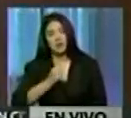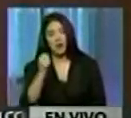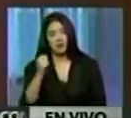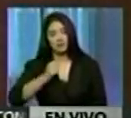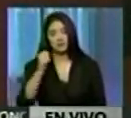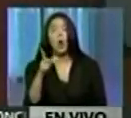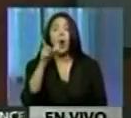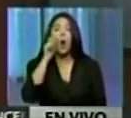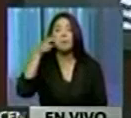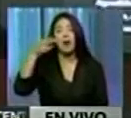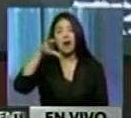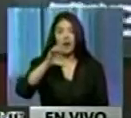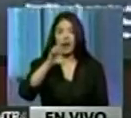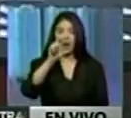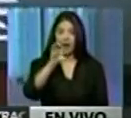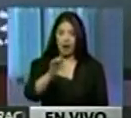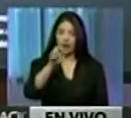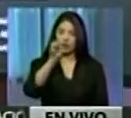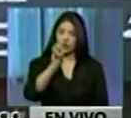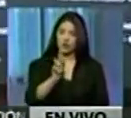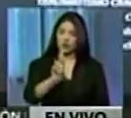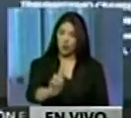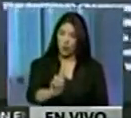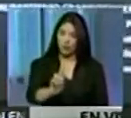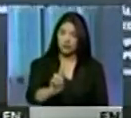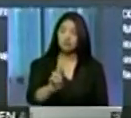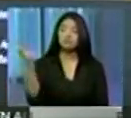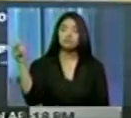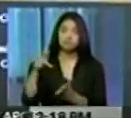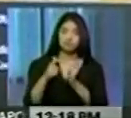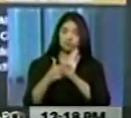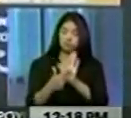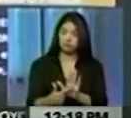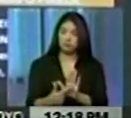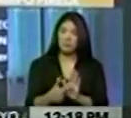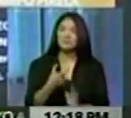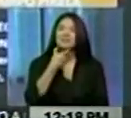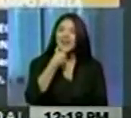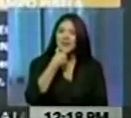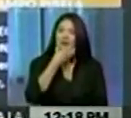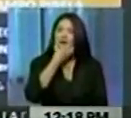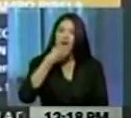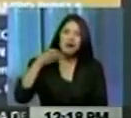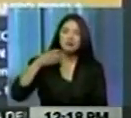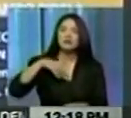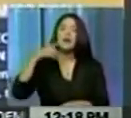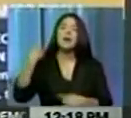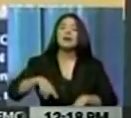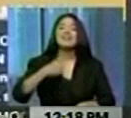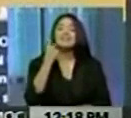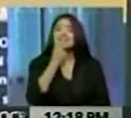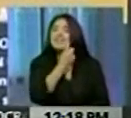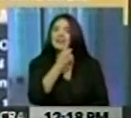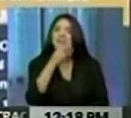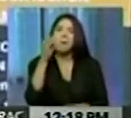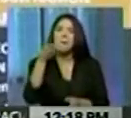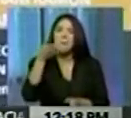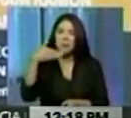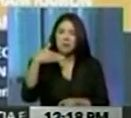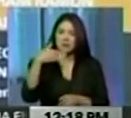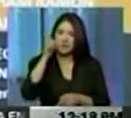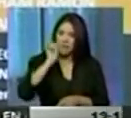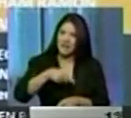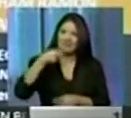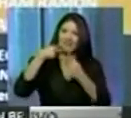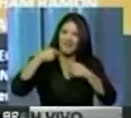Bolivariana, Héctor Idemar Garmendia Olivares, presenta la mandíbula destrozada y perdió varios dientes superiores a